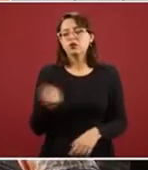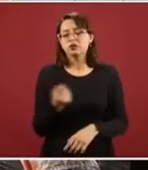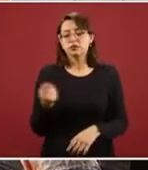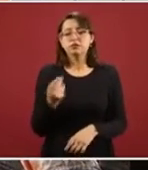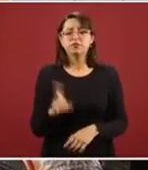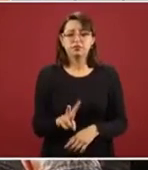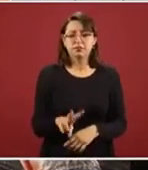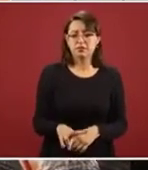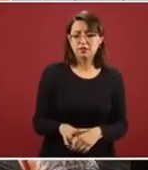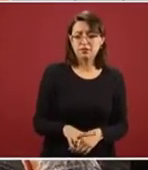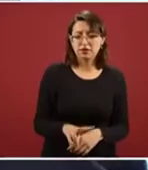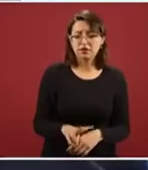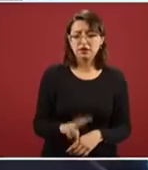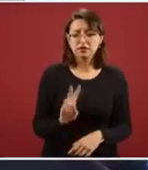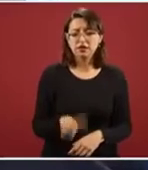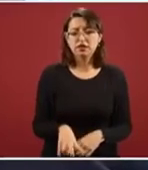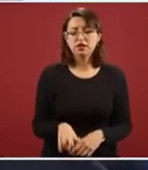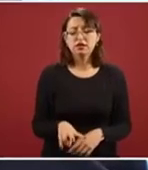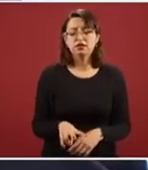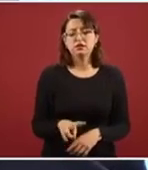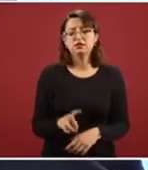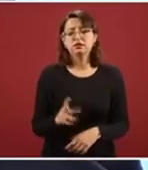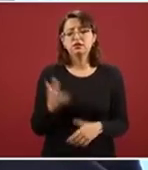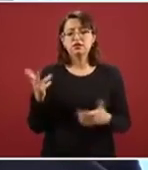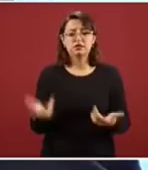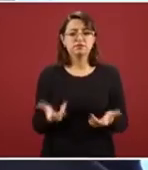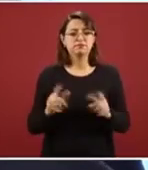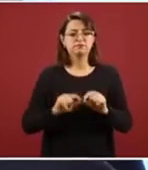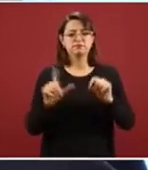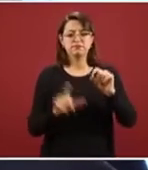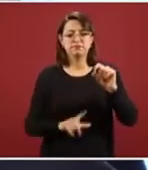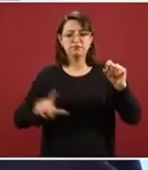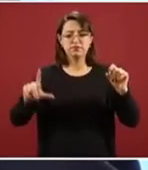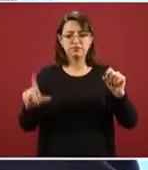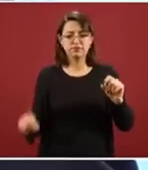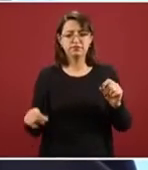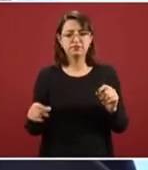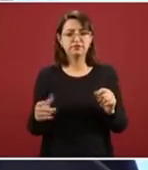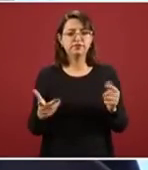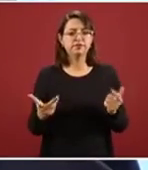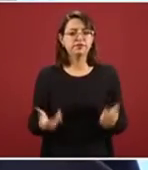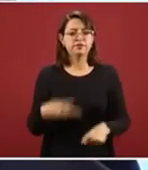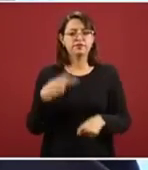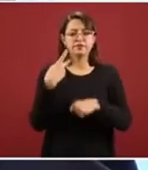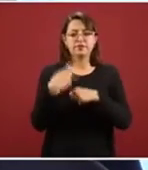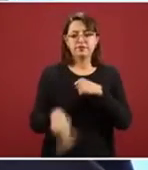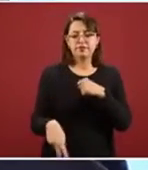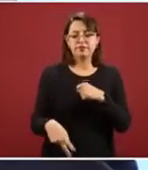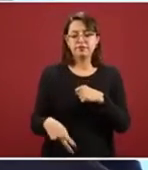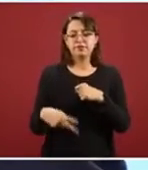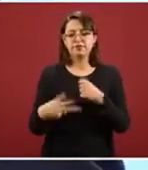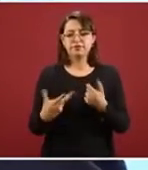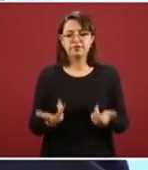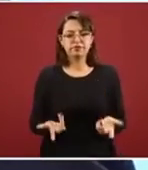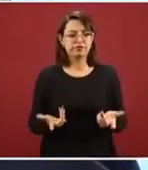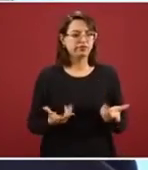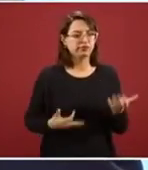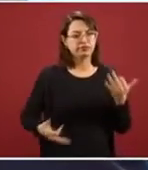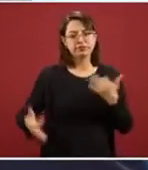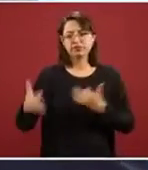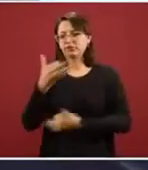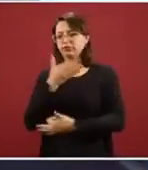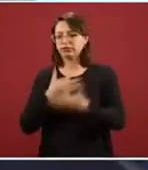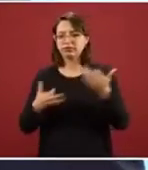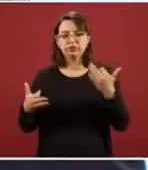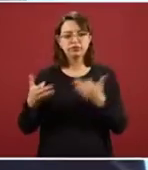bien el riesgo que existe en nuestro territorio no es construido por todos, es decir,